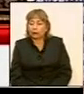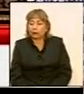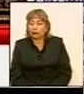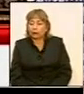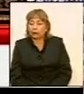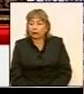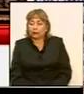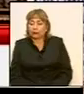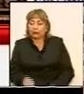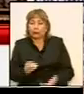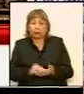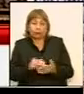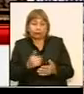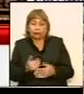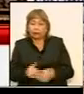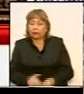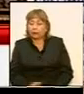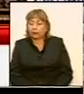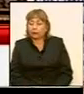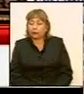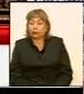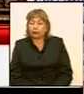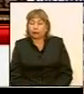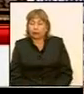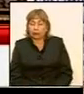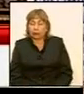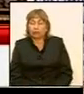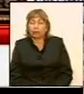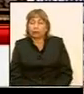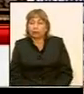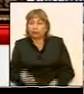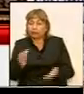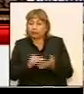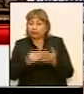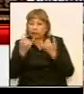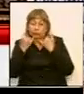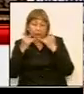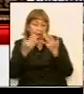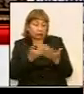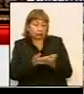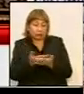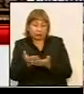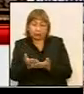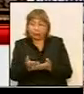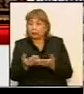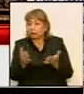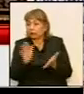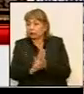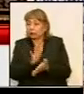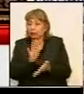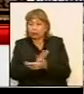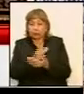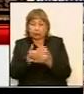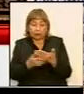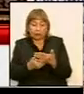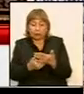cerrar un poquito ya lo del valor agregado. Si alguien quiere más información de esto, tenemos un documento muy